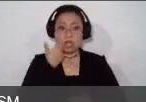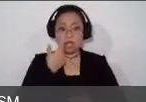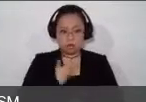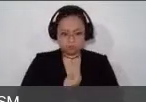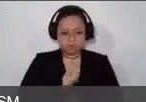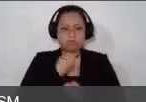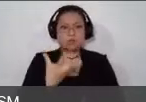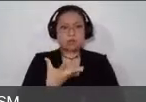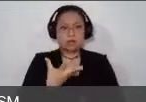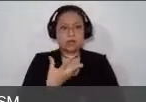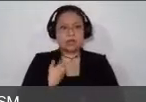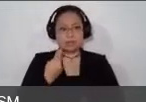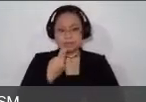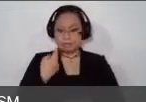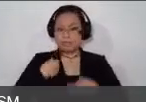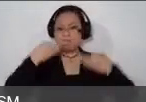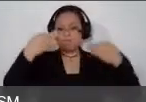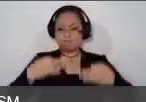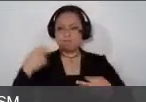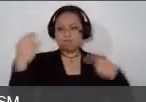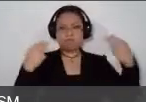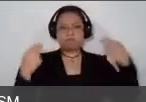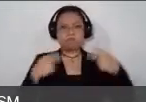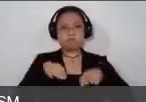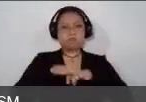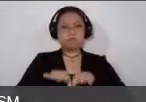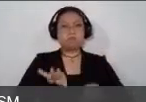impecable entonces